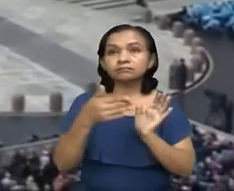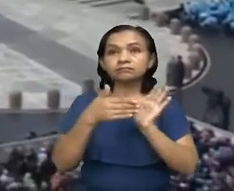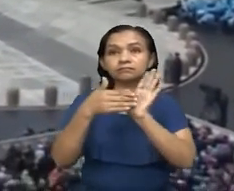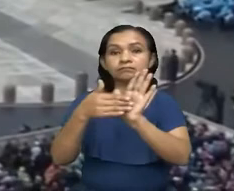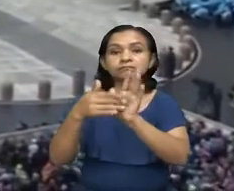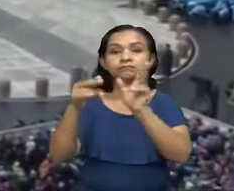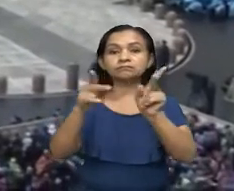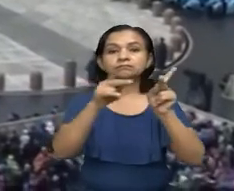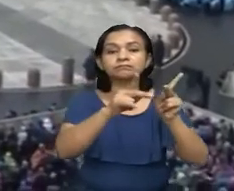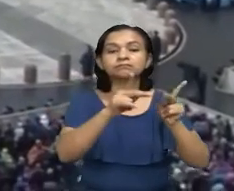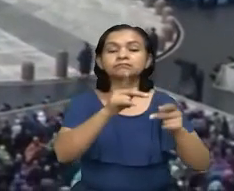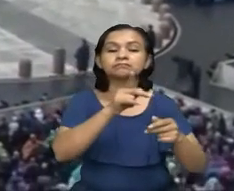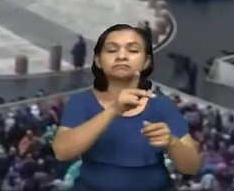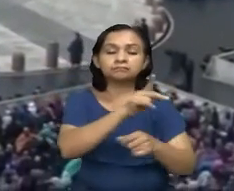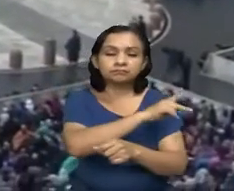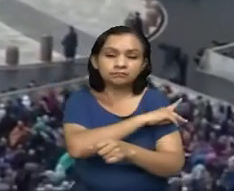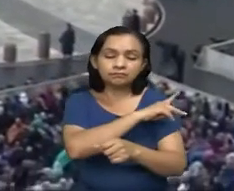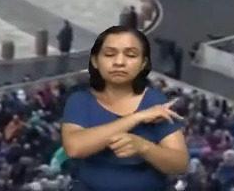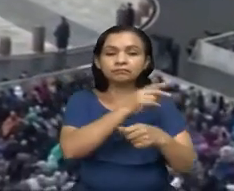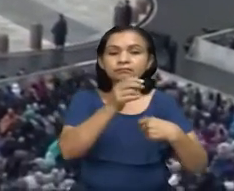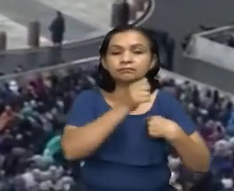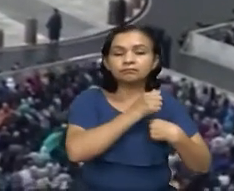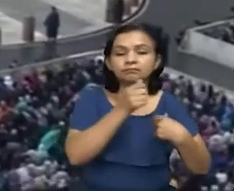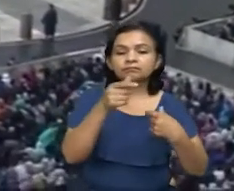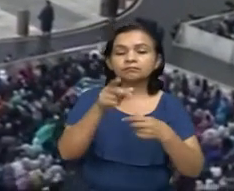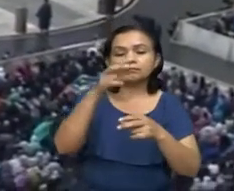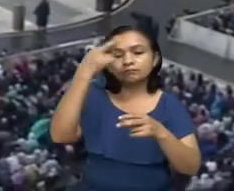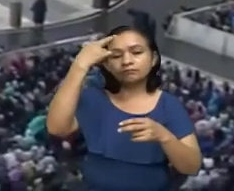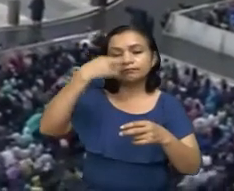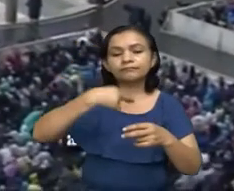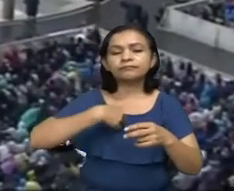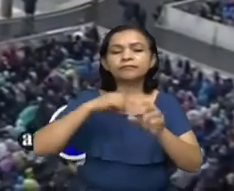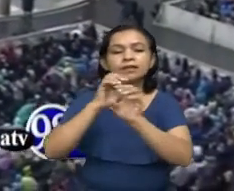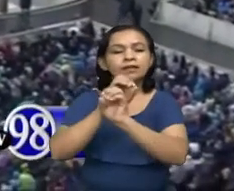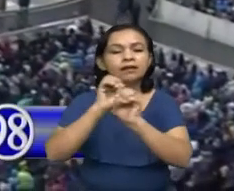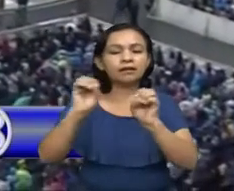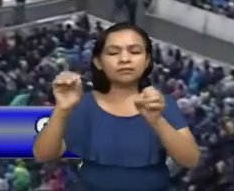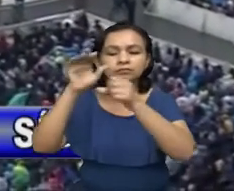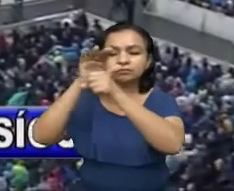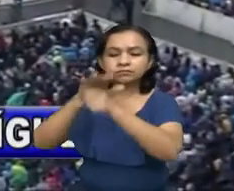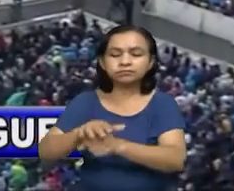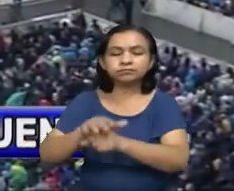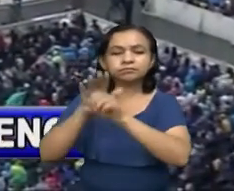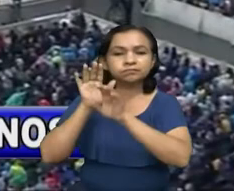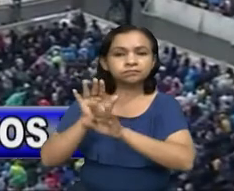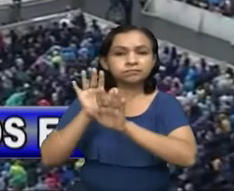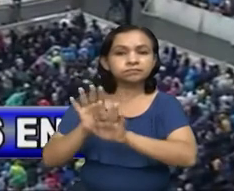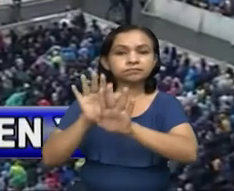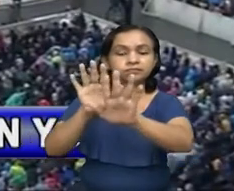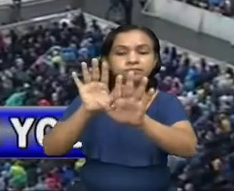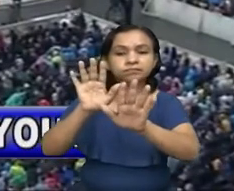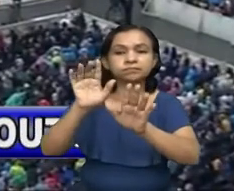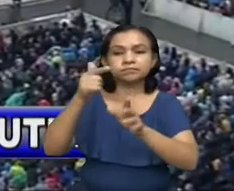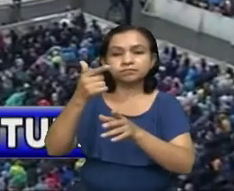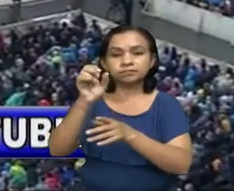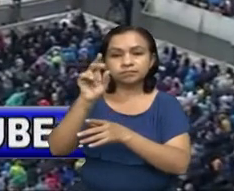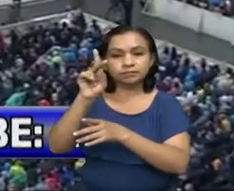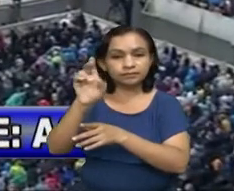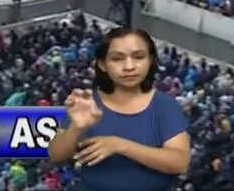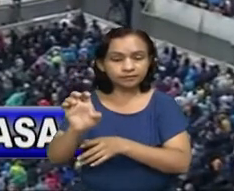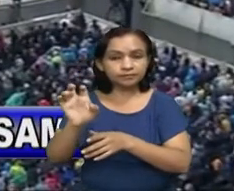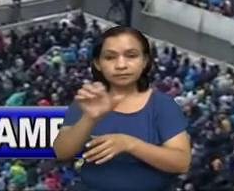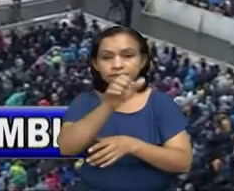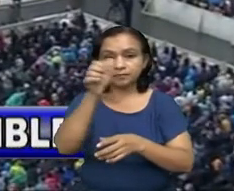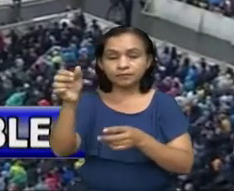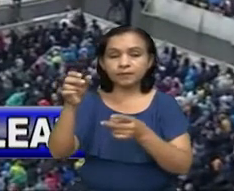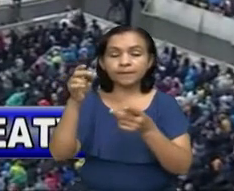las Fuerzas Armadas y a la Policía Nacional de responsabilidad penal en la represión a los manifestantes contra el golpe de Estado. Por otro